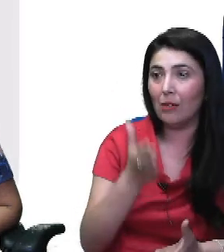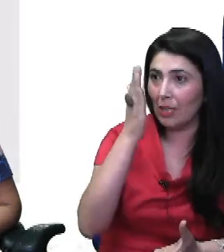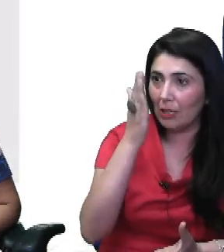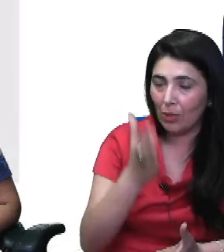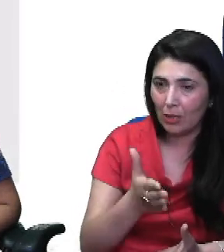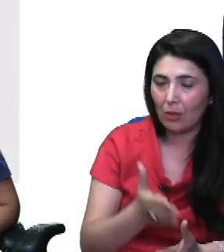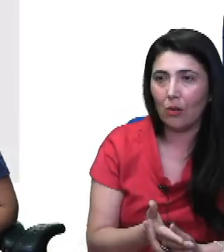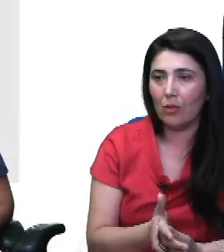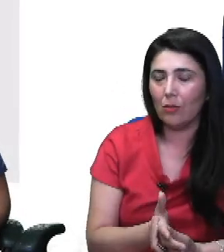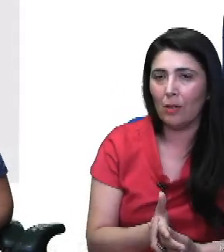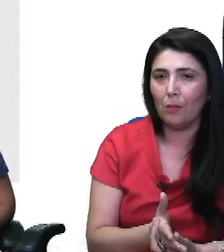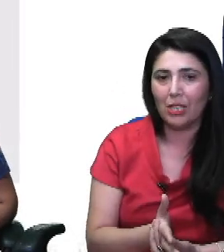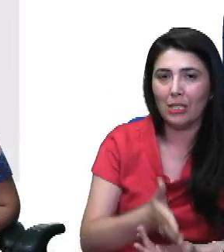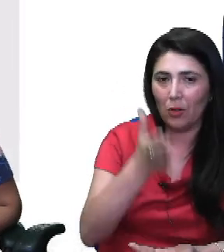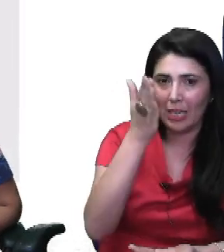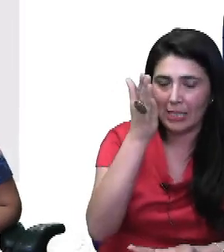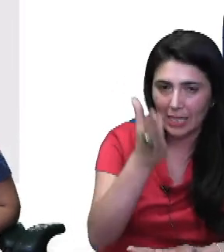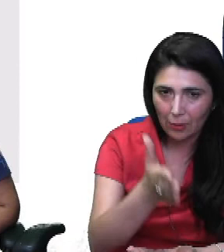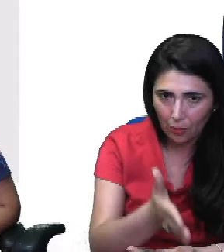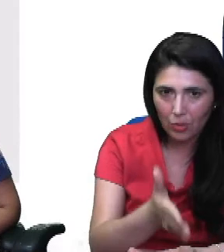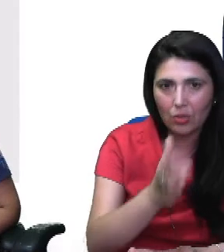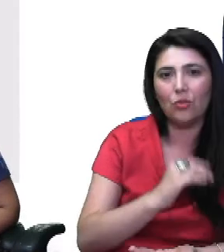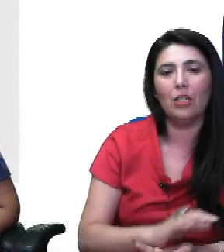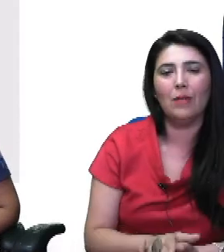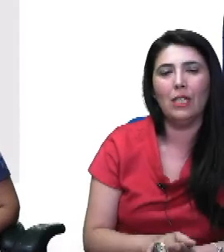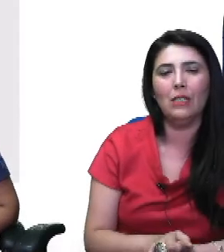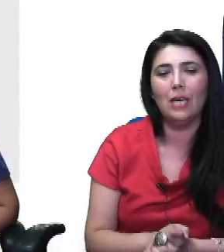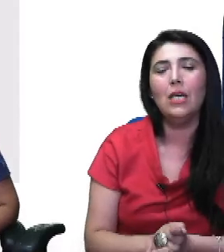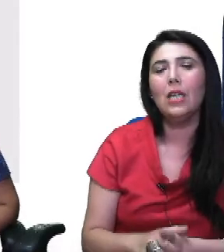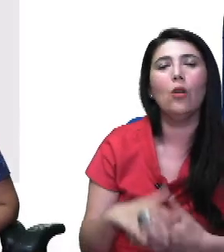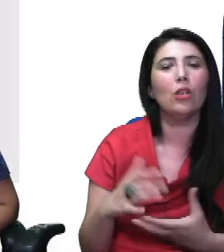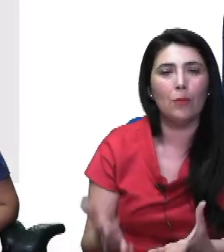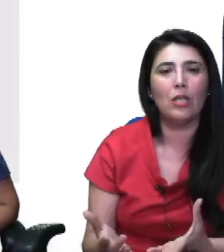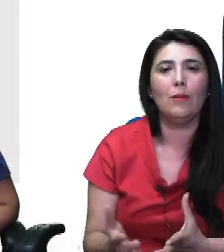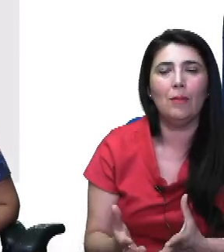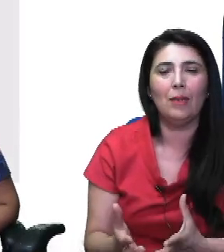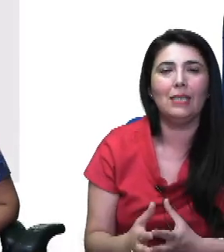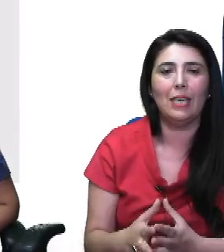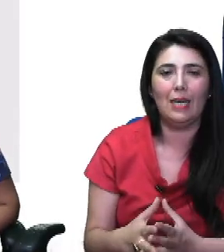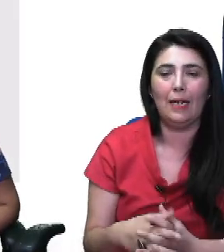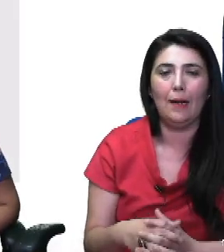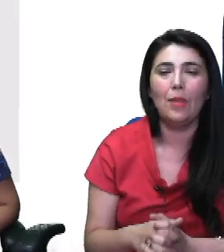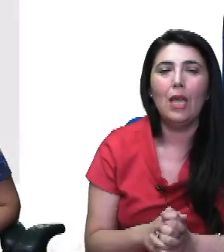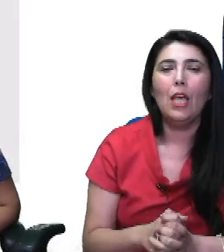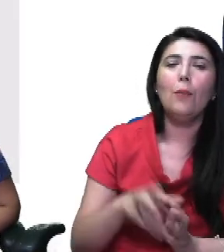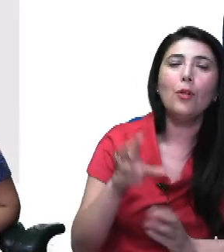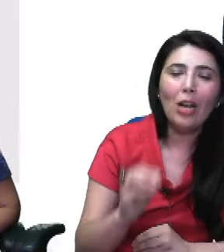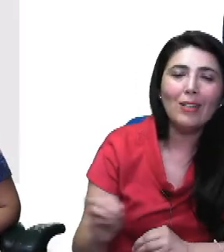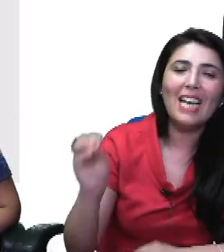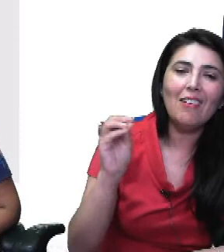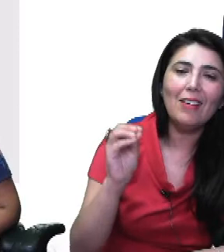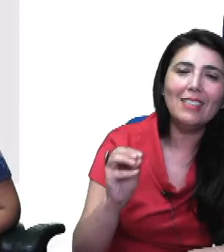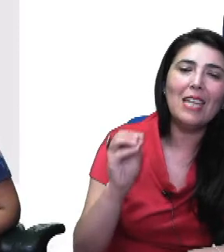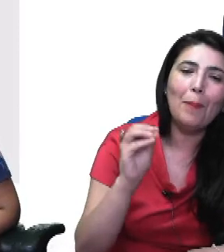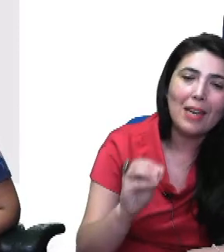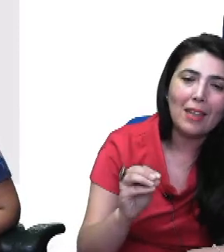tienen un rol importante en términos de la entrega de información en situaciones de emergencia y los organismos de emergencia en general. Por otro lado